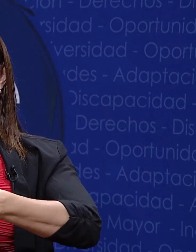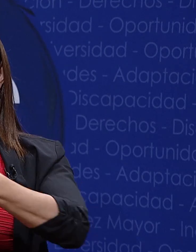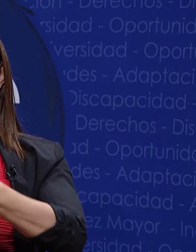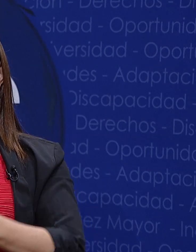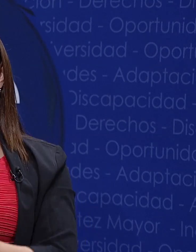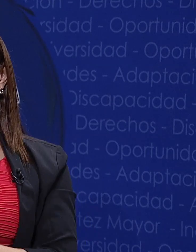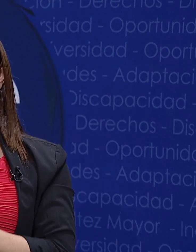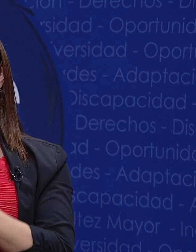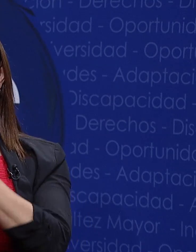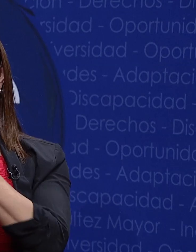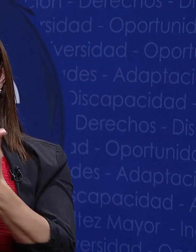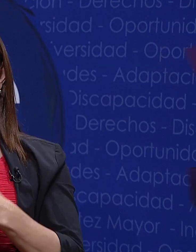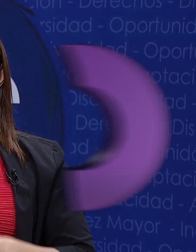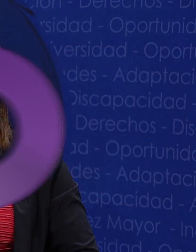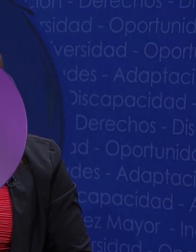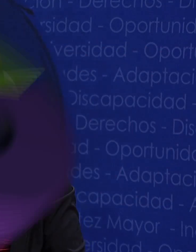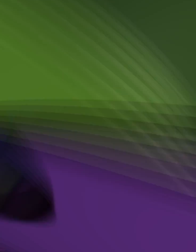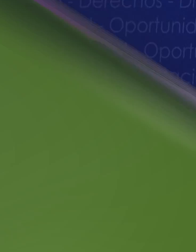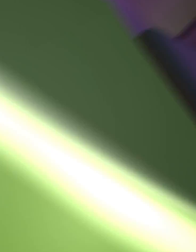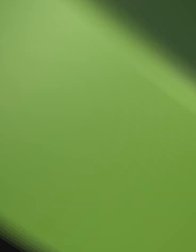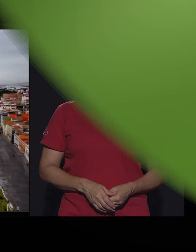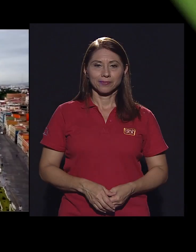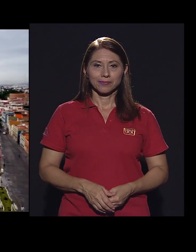Él nos lo cuenta en la siguiente nota.